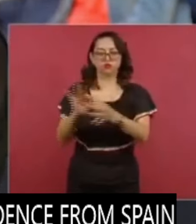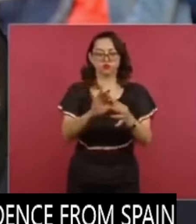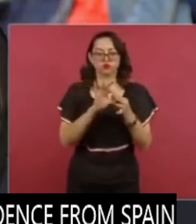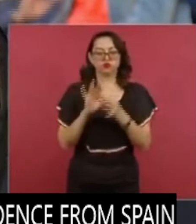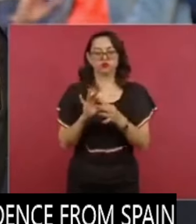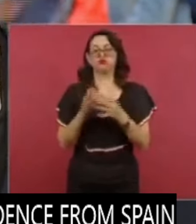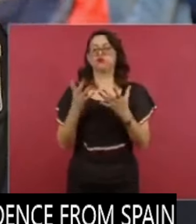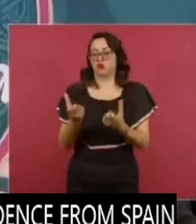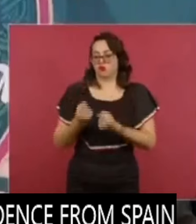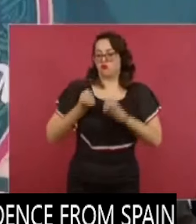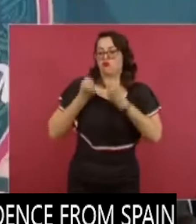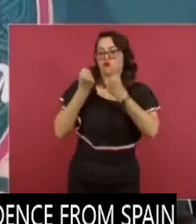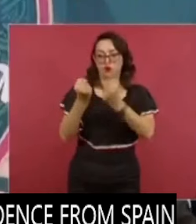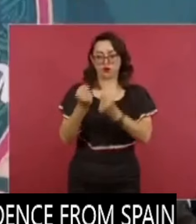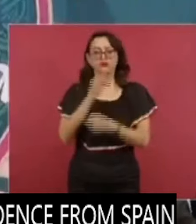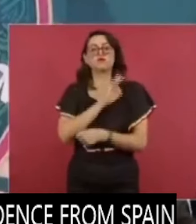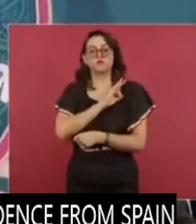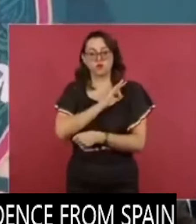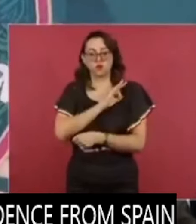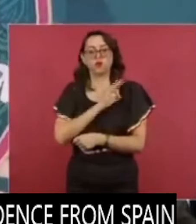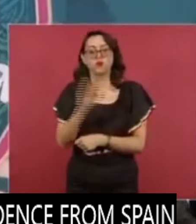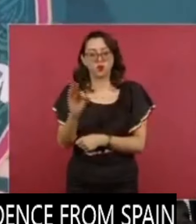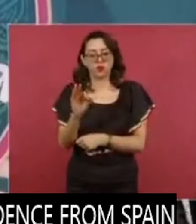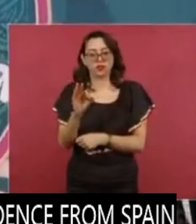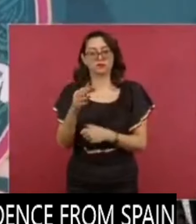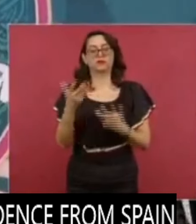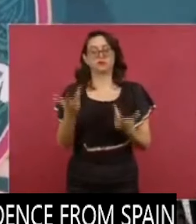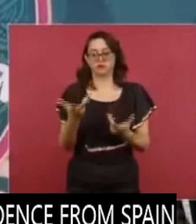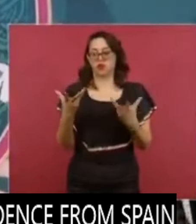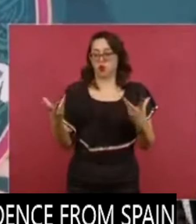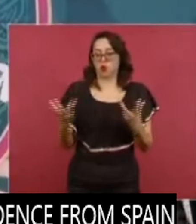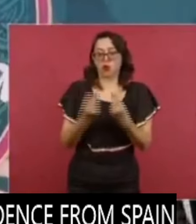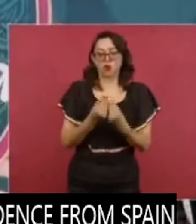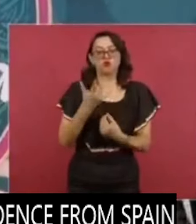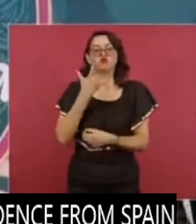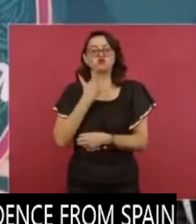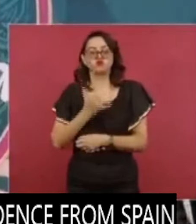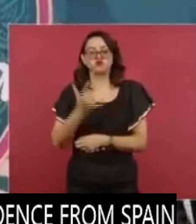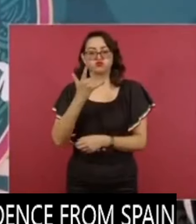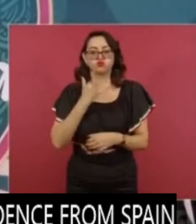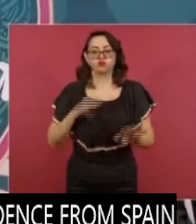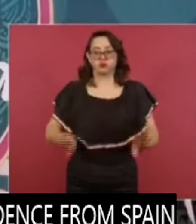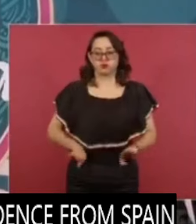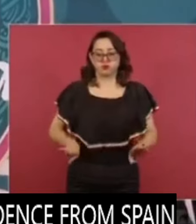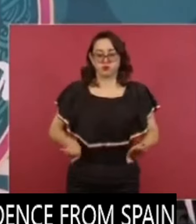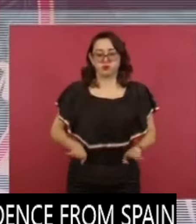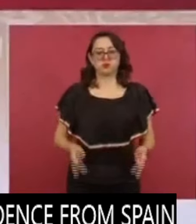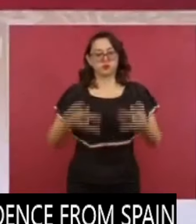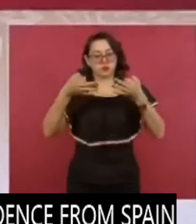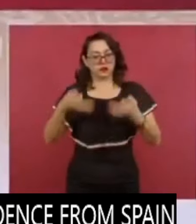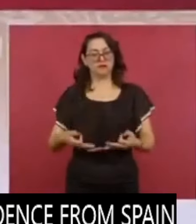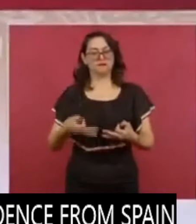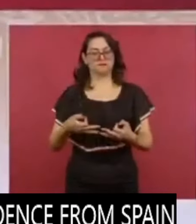manera conjunta, si promovemos el esfuerzo colectivo, rasgo solidario que desde